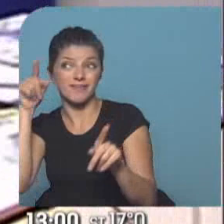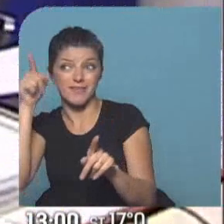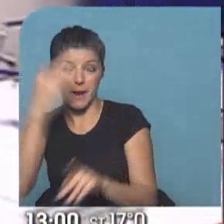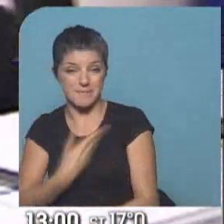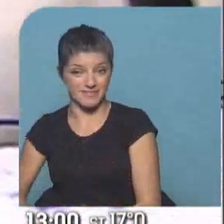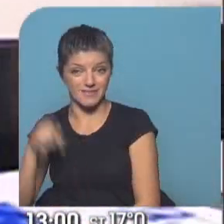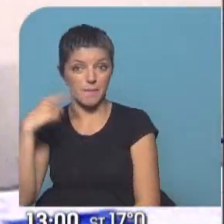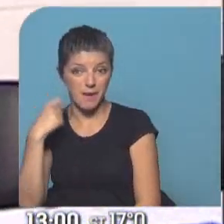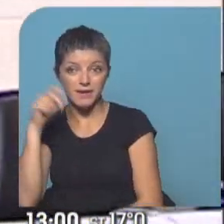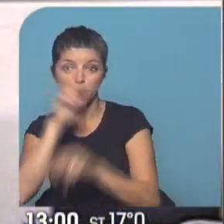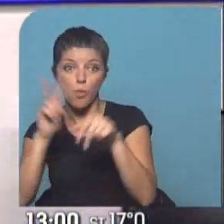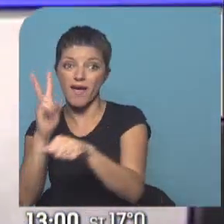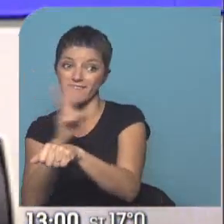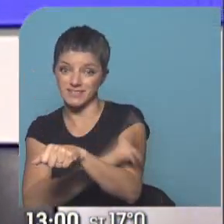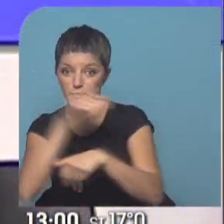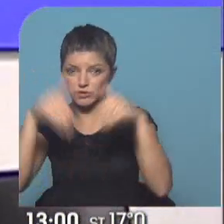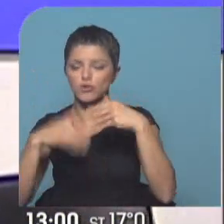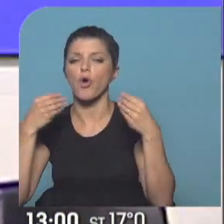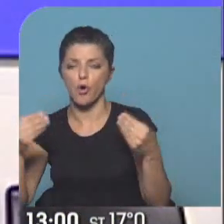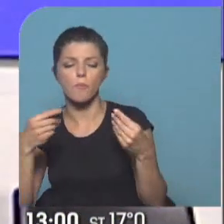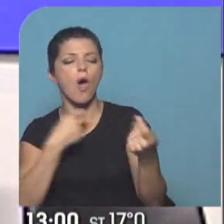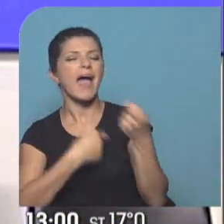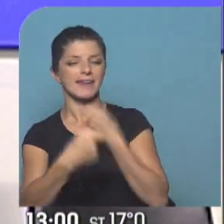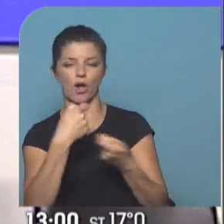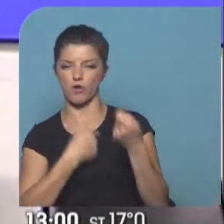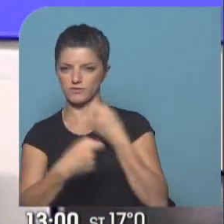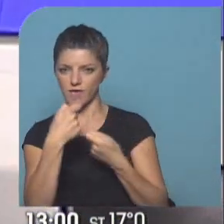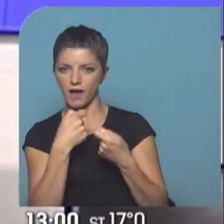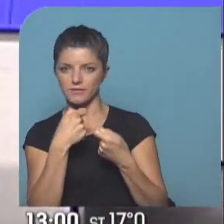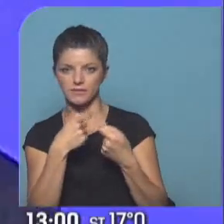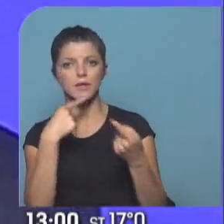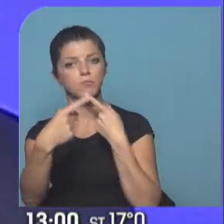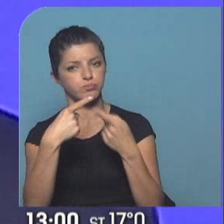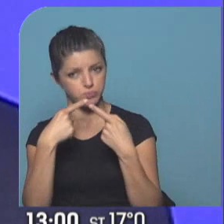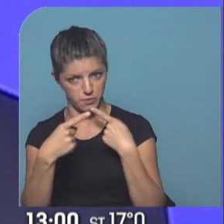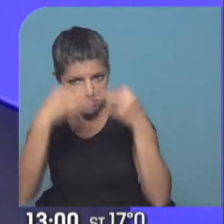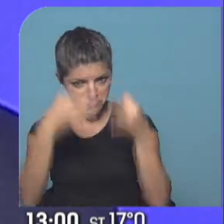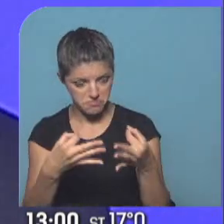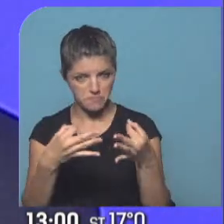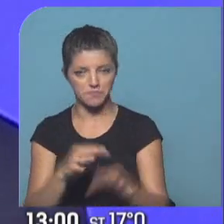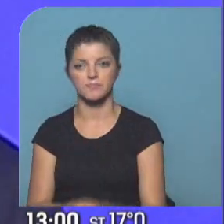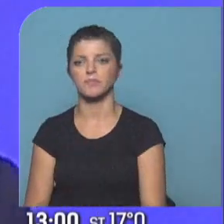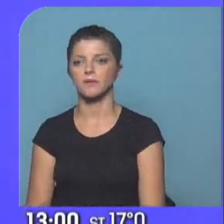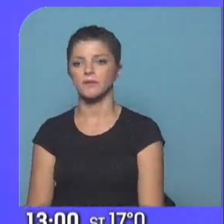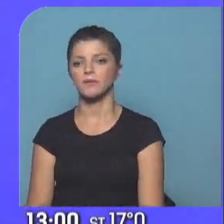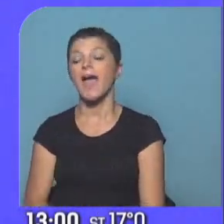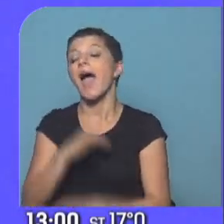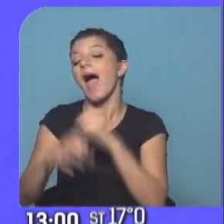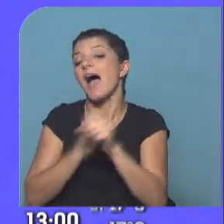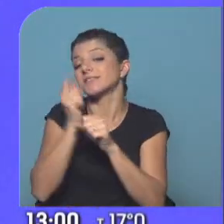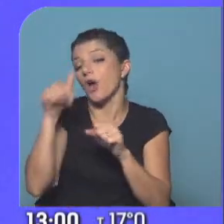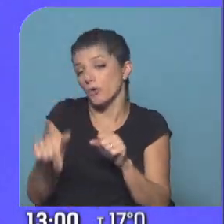evitar el desafío del referendo con una propuesta negociadora que incluya una consulta acordada. Por lo pronto, en